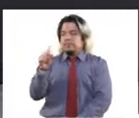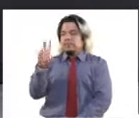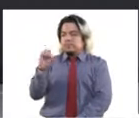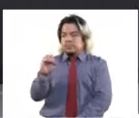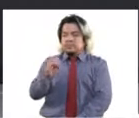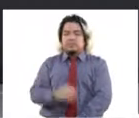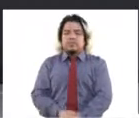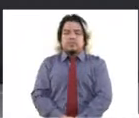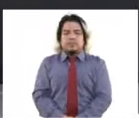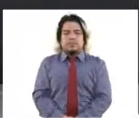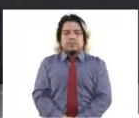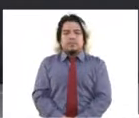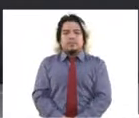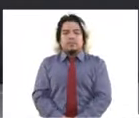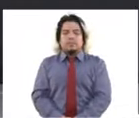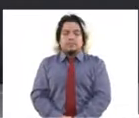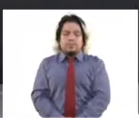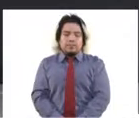Encarnación Pedraza.